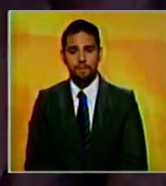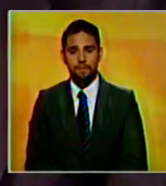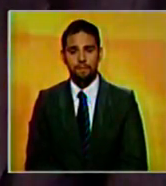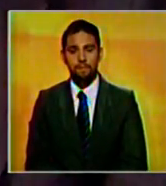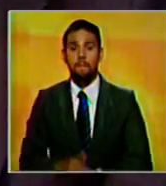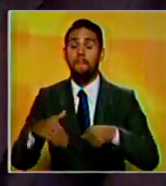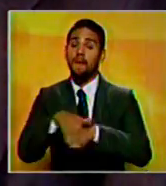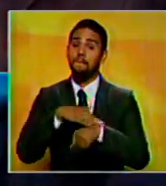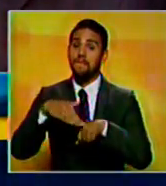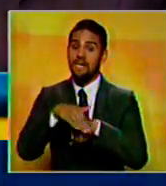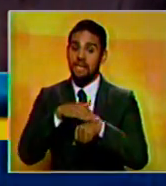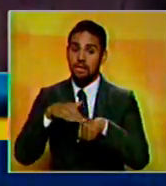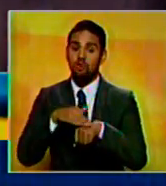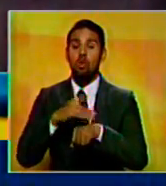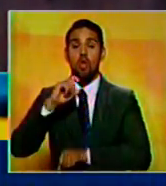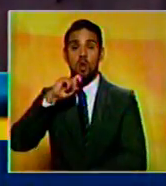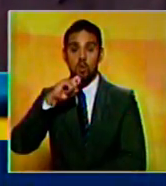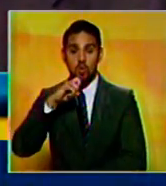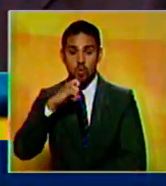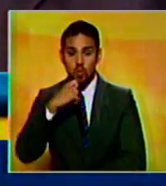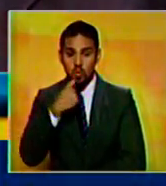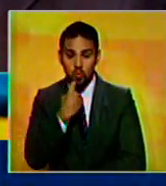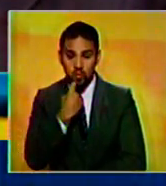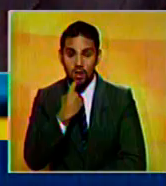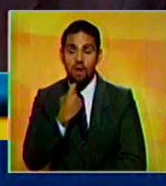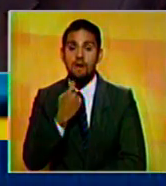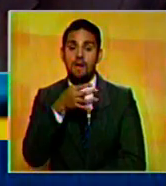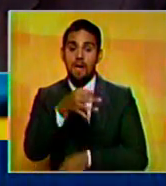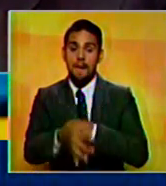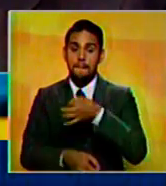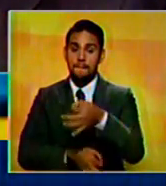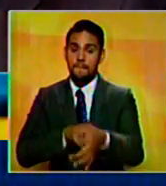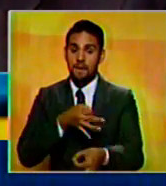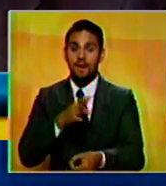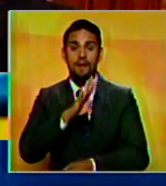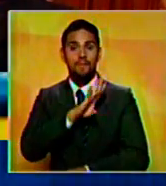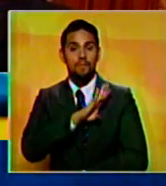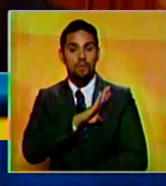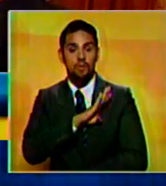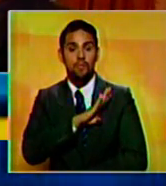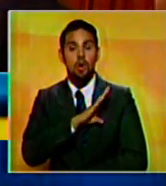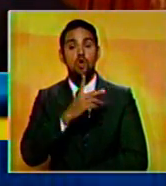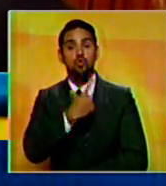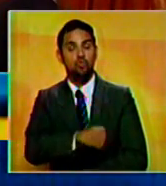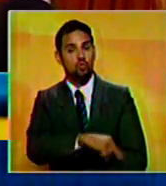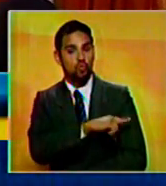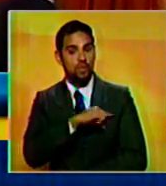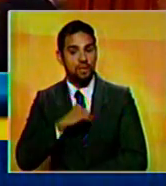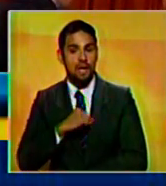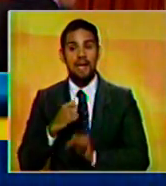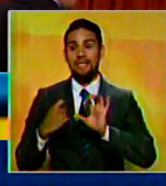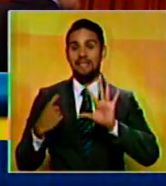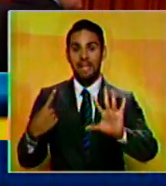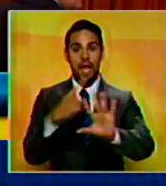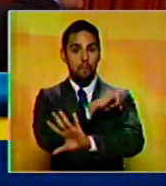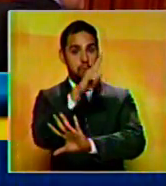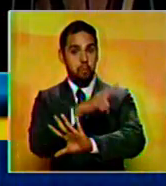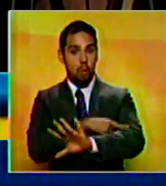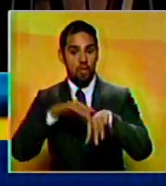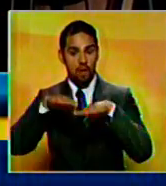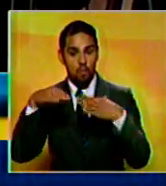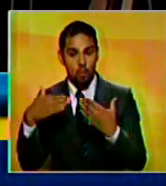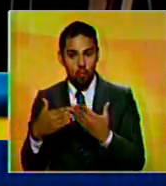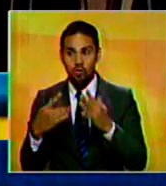El ministro de Exteriores de Rusia, Sergei Lavrov, aseguró en Lausanne, Suiza, que las 6 potencias mundiales